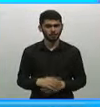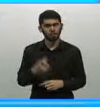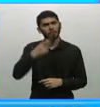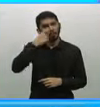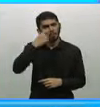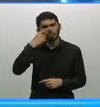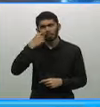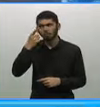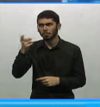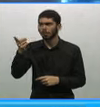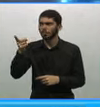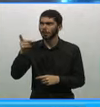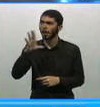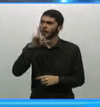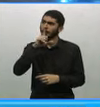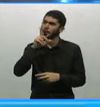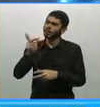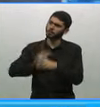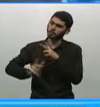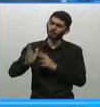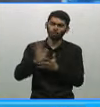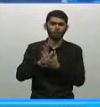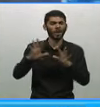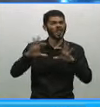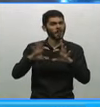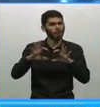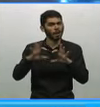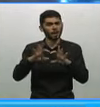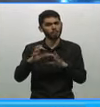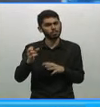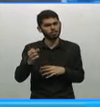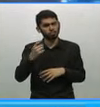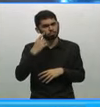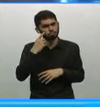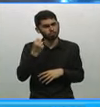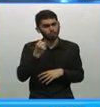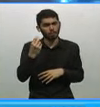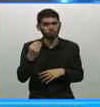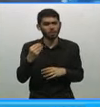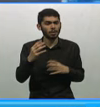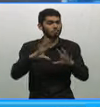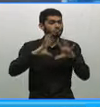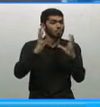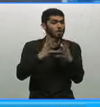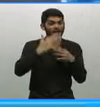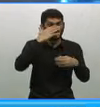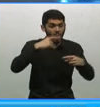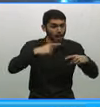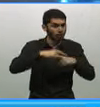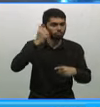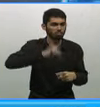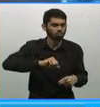Interesante ver todo lo que decía el técnico argentino sobre Di María, teniendo en cuenta que tuvo lesiones en el momento clave del Mundial y en la etapa